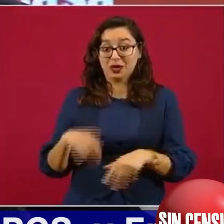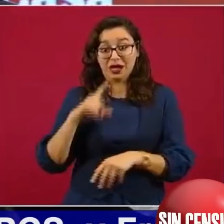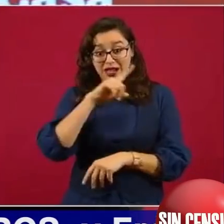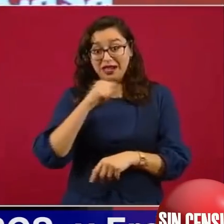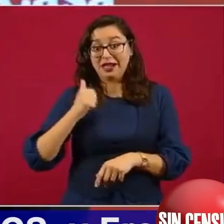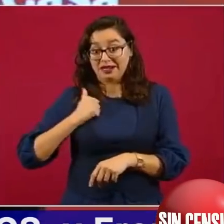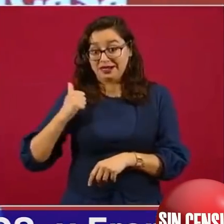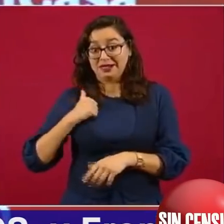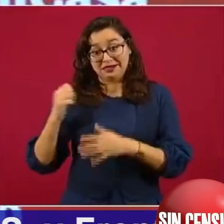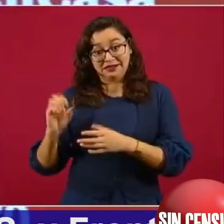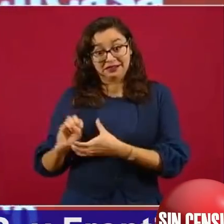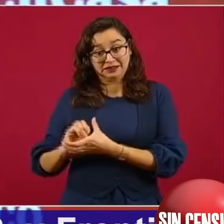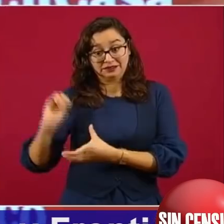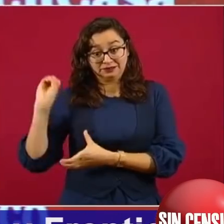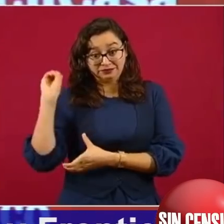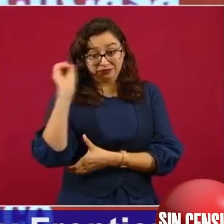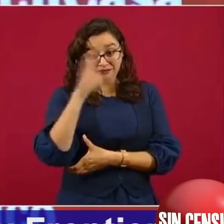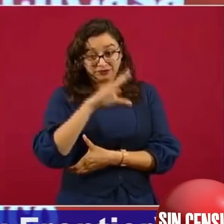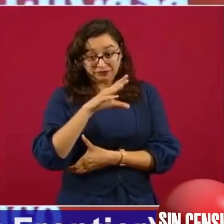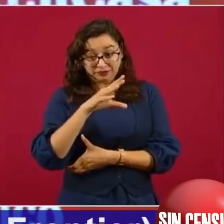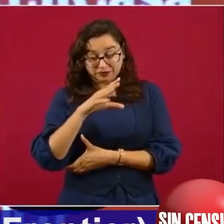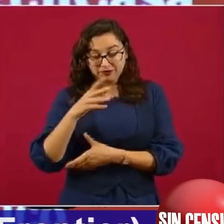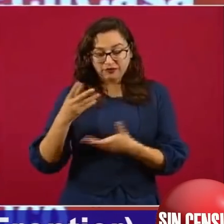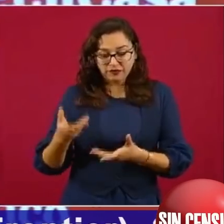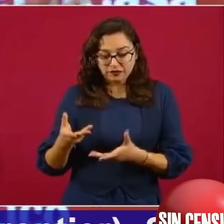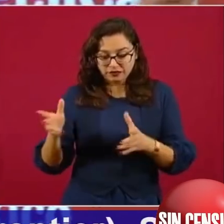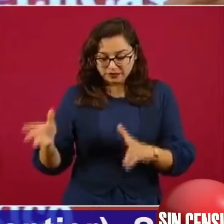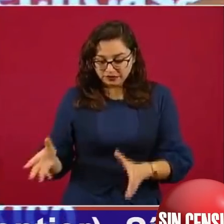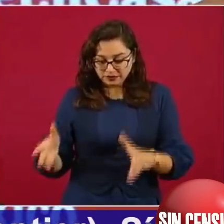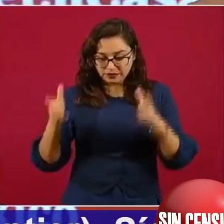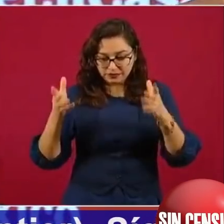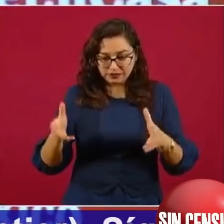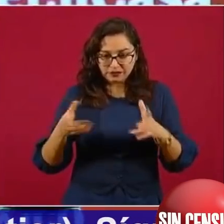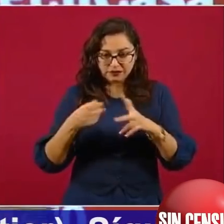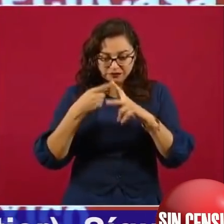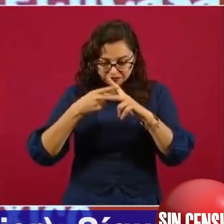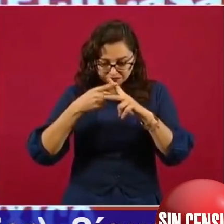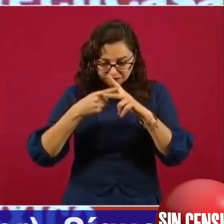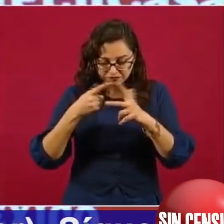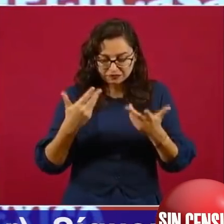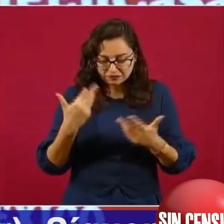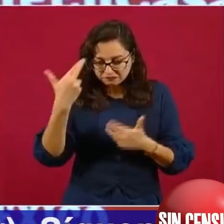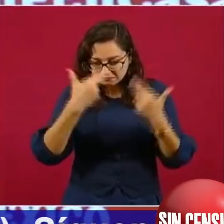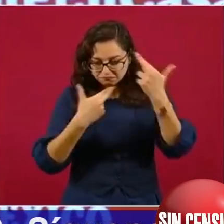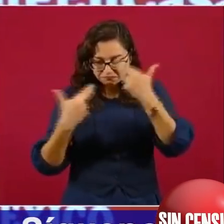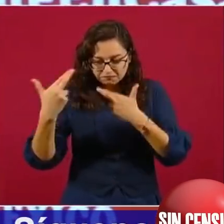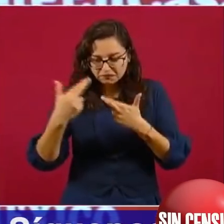clasificación, descuentan los que pueden tener esa